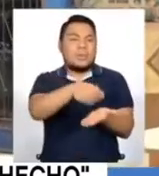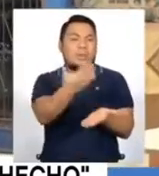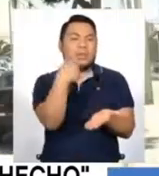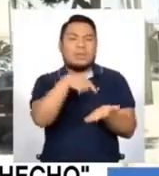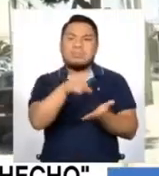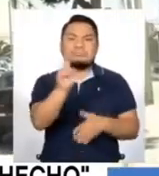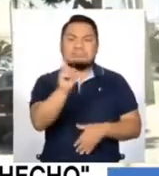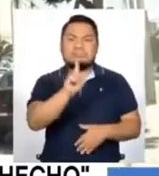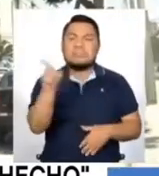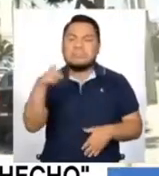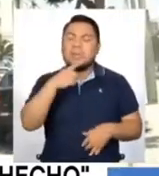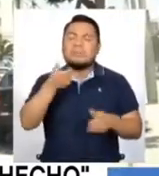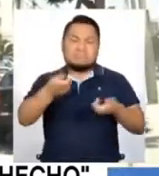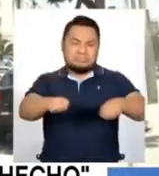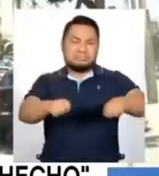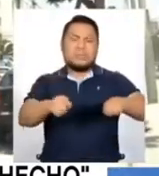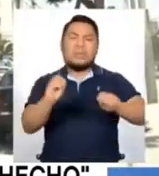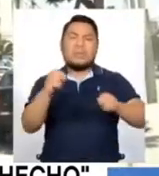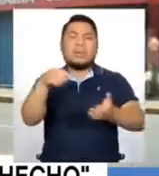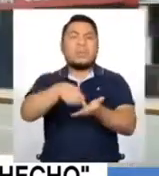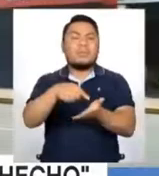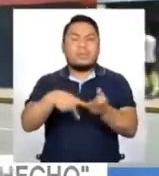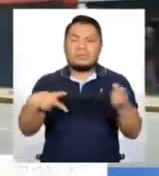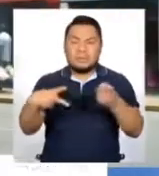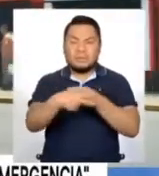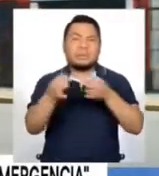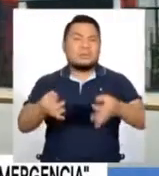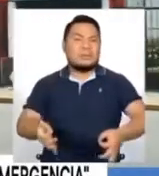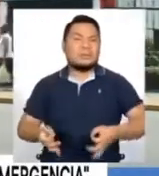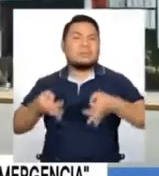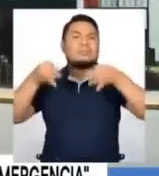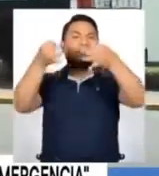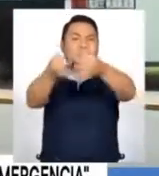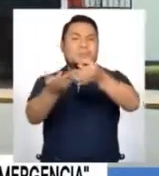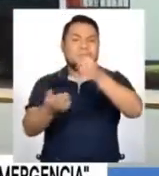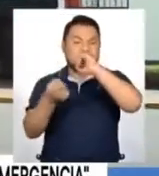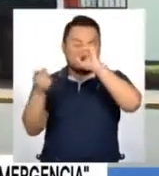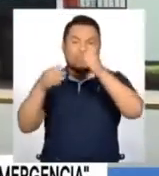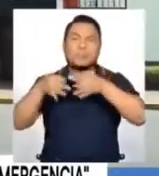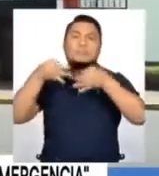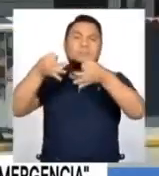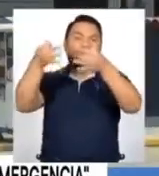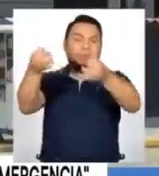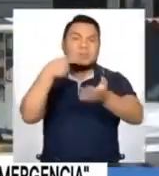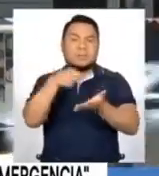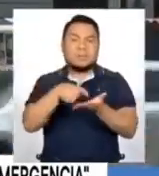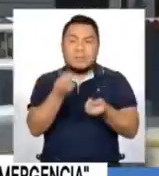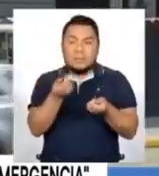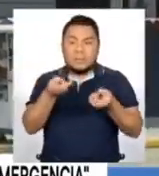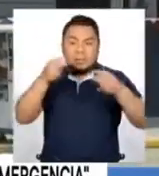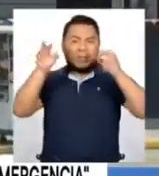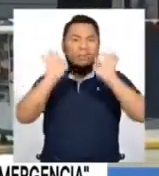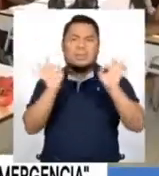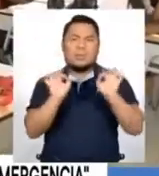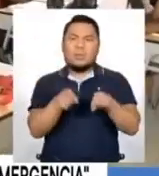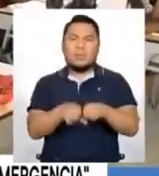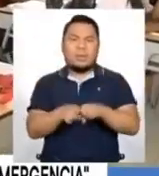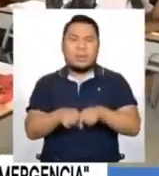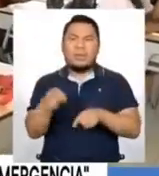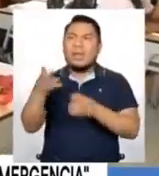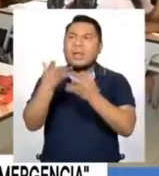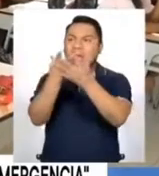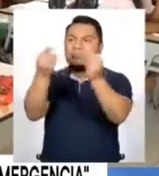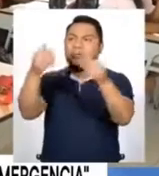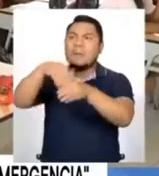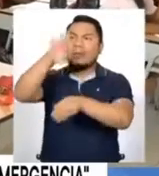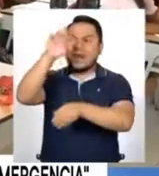no van a cobrar las deudas que tienen algunas personas con ellos y van a prorrogarlas sin intereses, por ejemplo. Entonces, digamos,